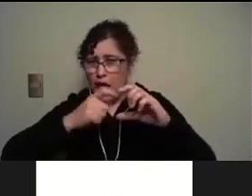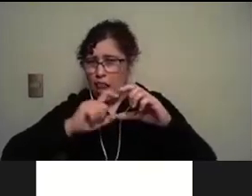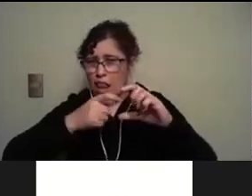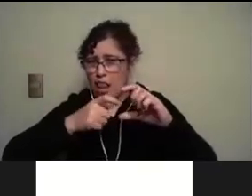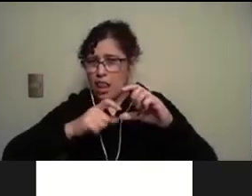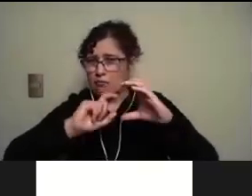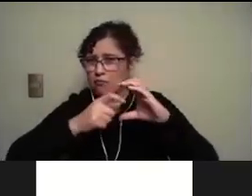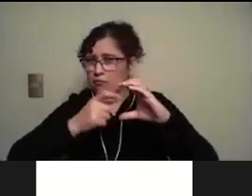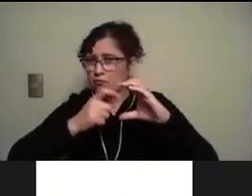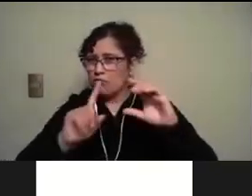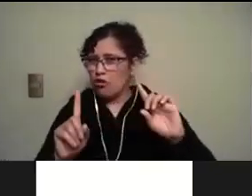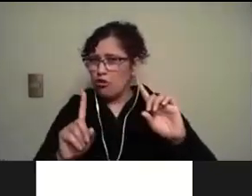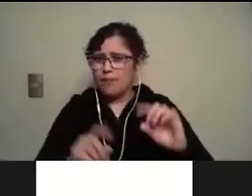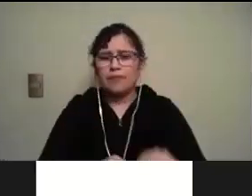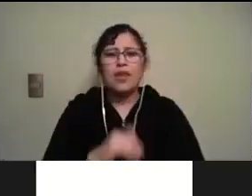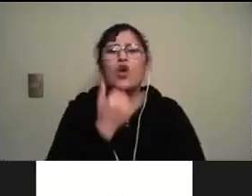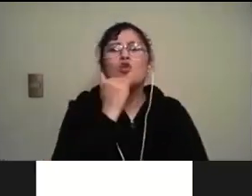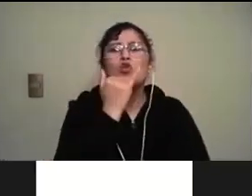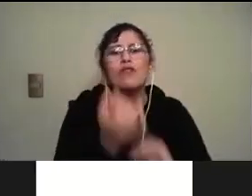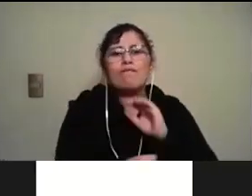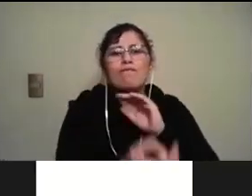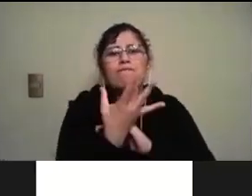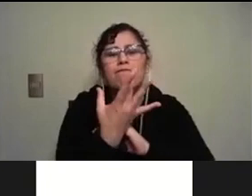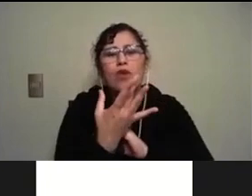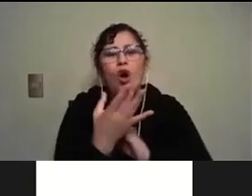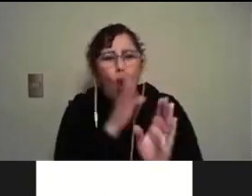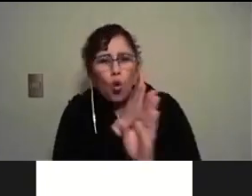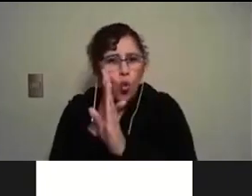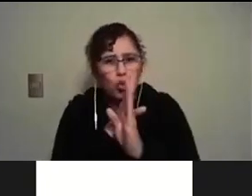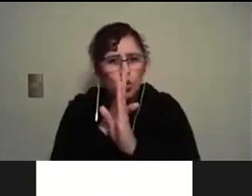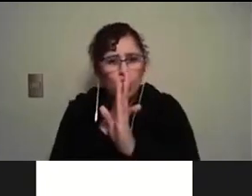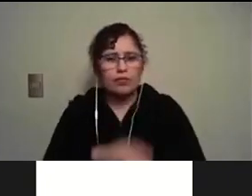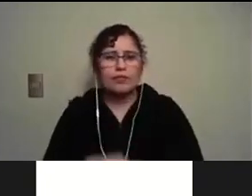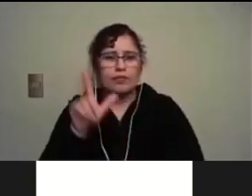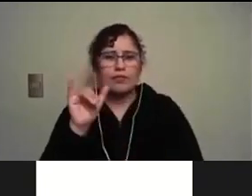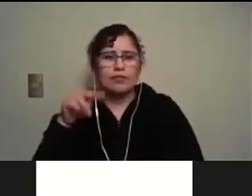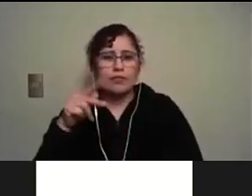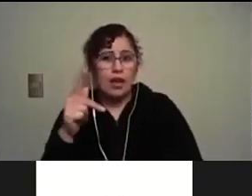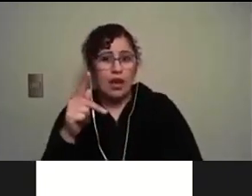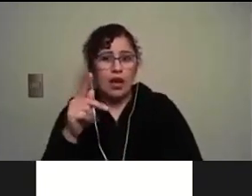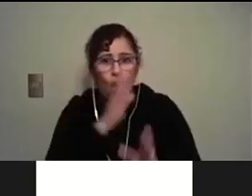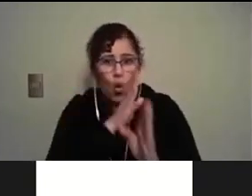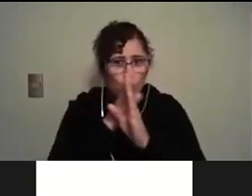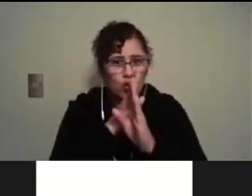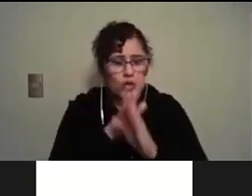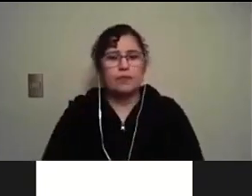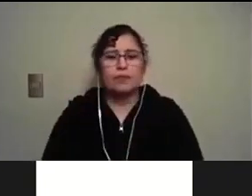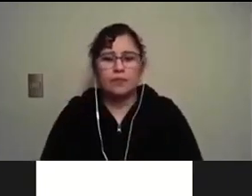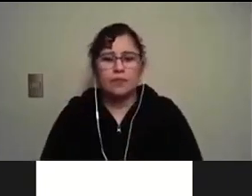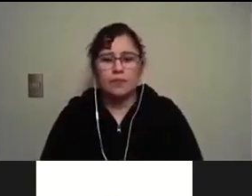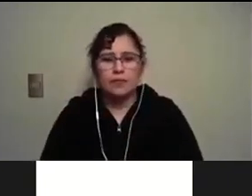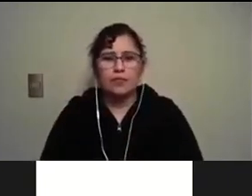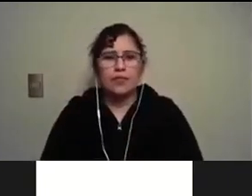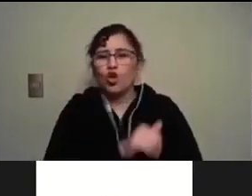Profe, la subimos como a YouTube, pero oculto, con link oculto. O sea que todos los que tienen el link pueden ver la clase.